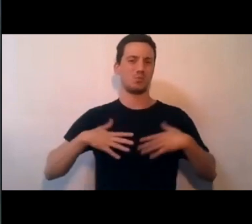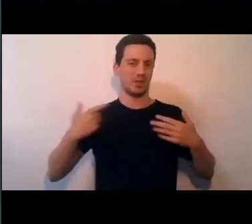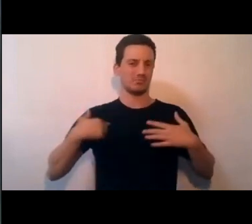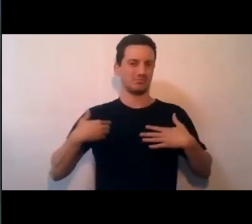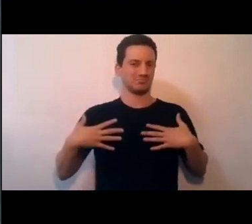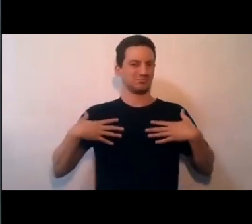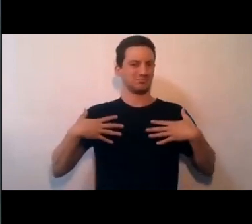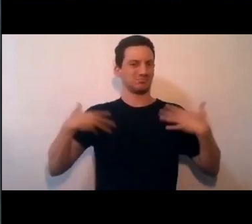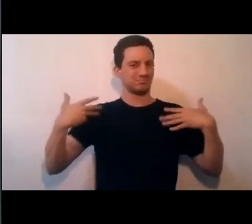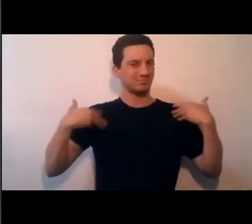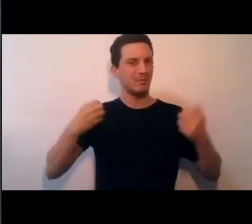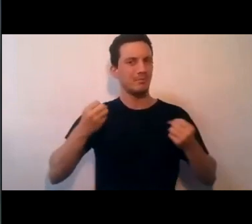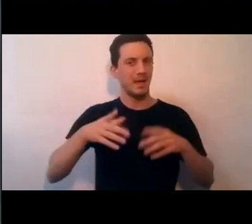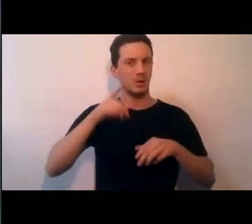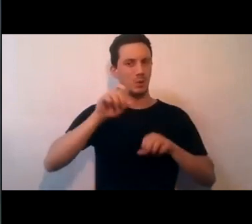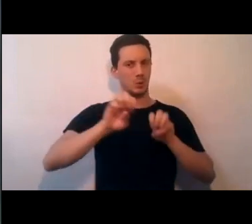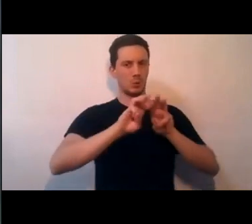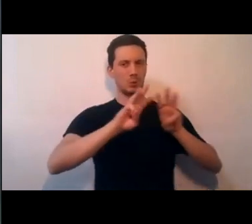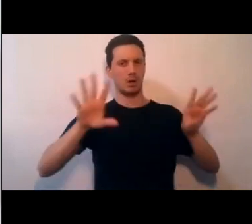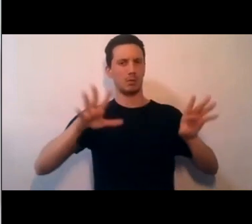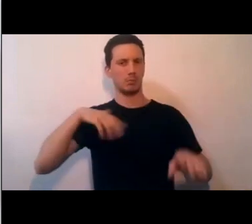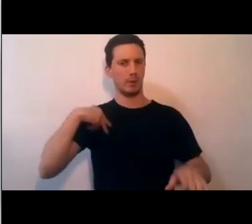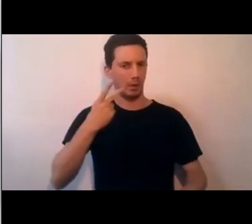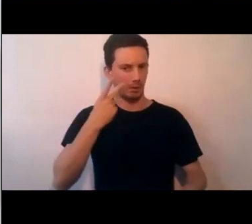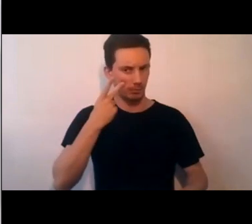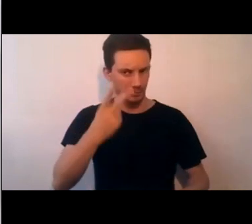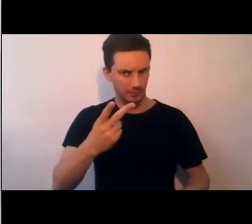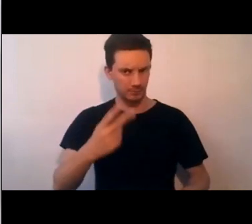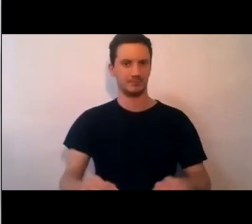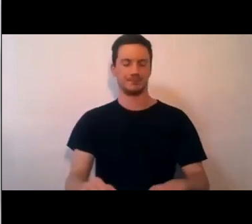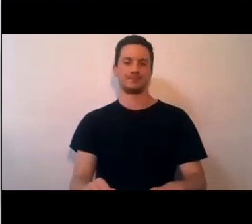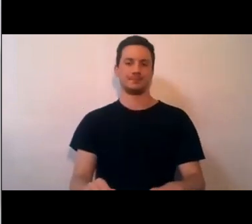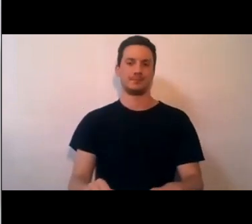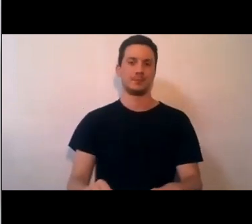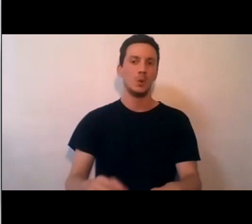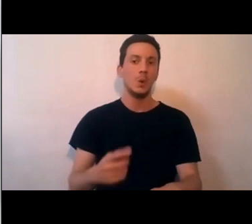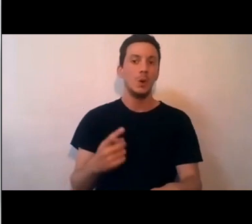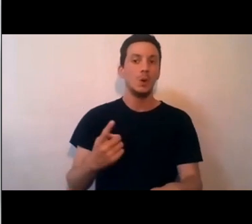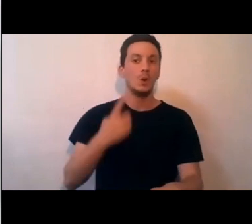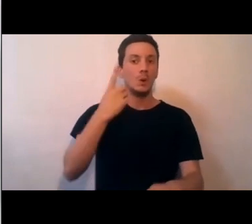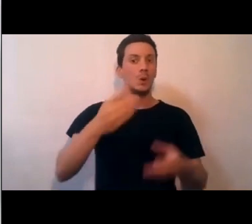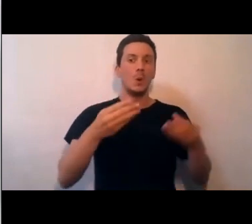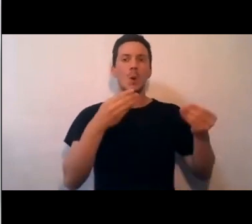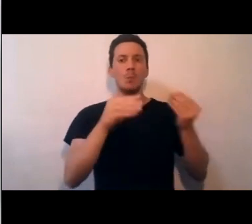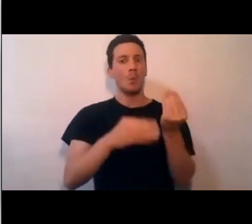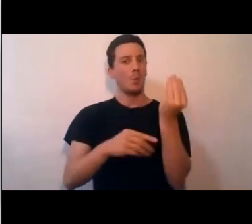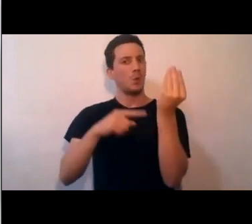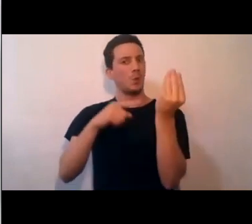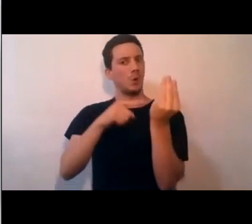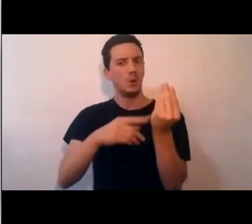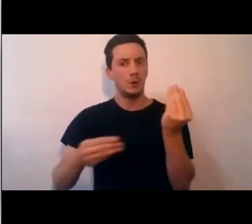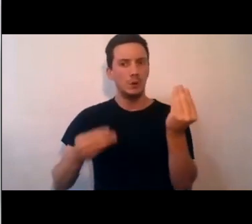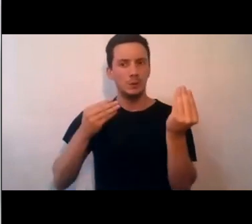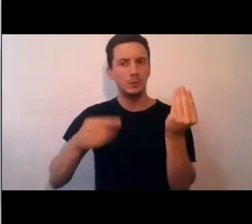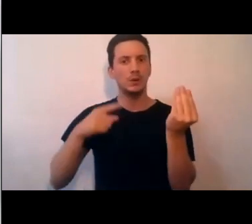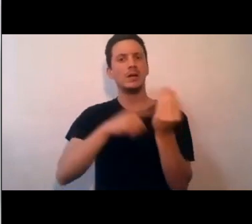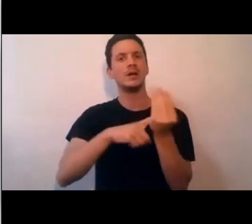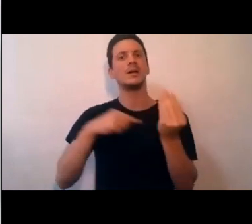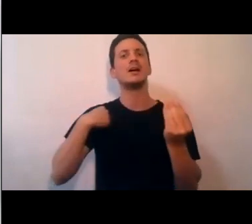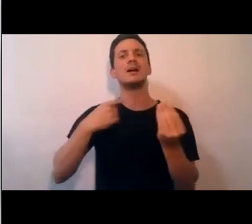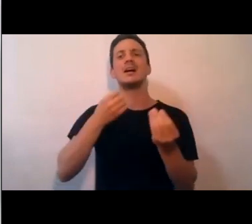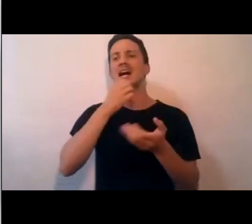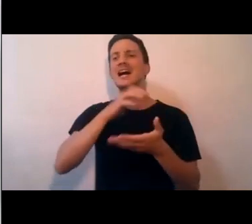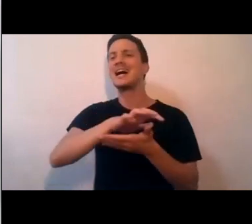acceder a la web y echarle un vistazo. Además, uno de nuestros productos estrella son los informes Faros que publicamos de